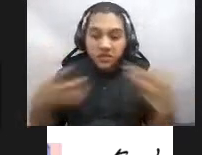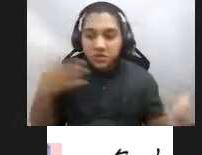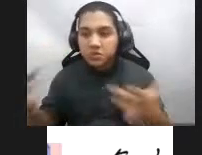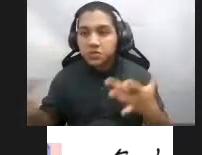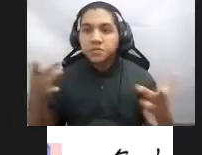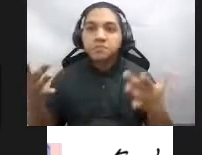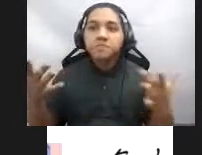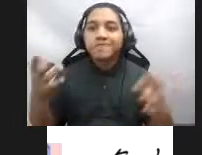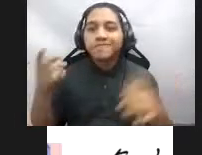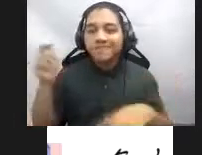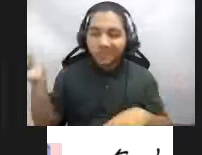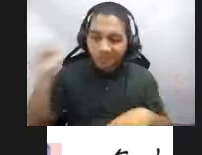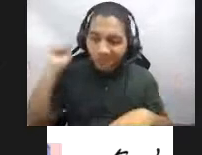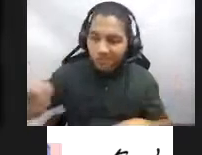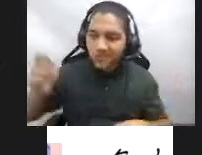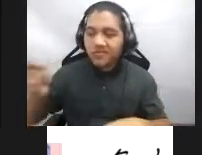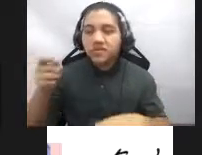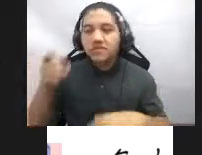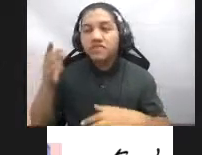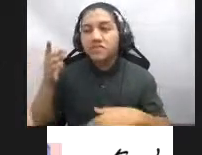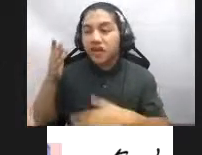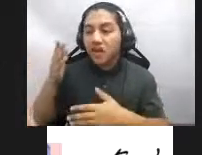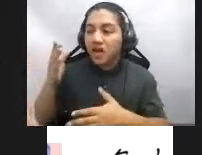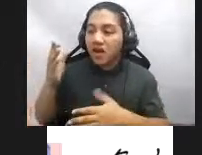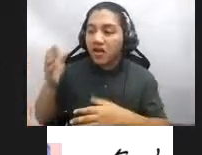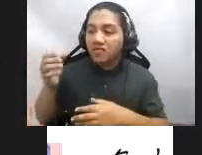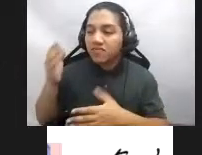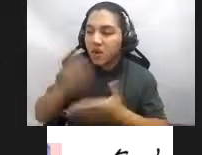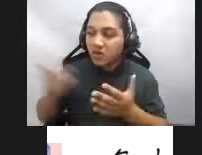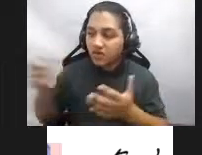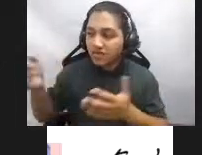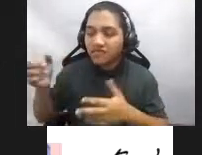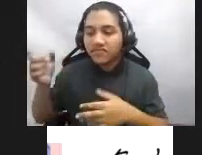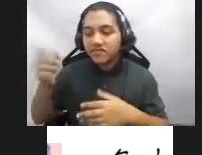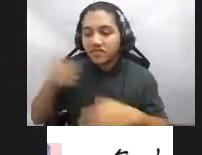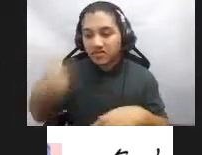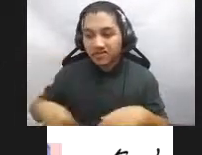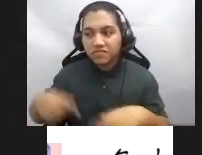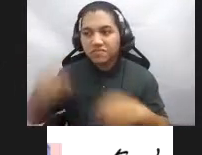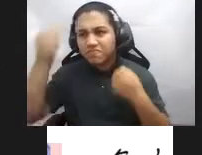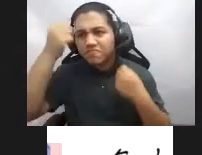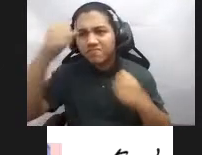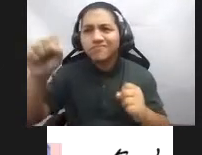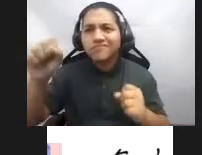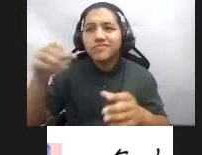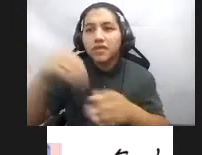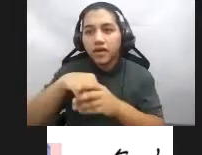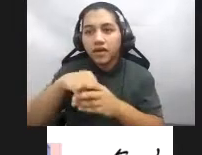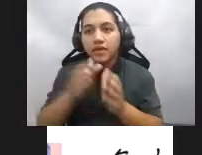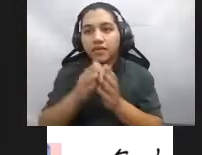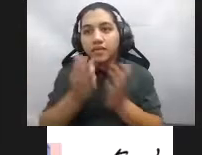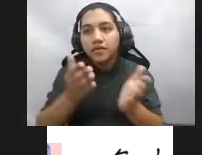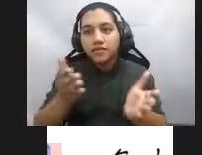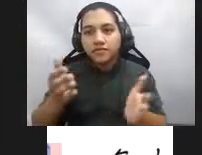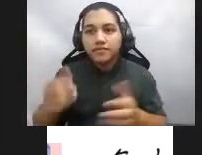los maltratos. Muchos de estos chinos comienzan a rebelarse en los mismos barcos.